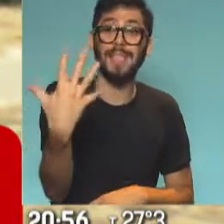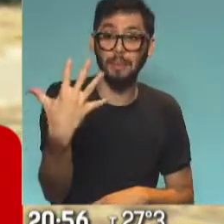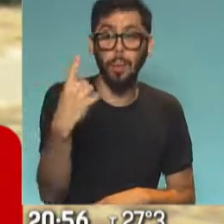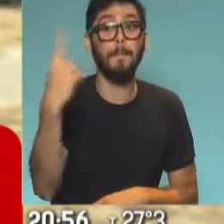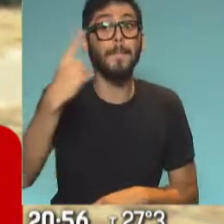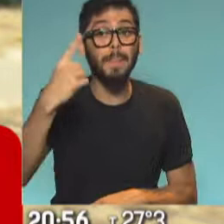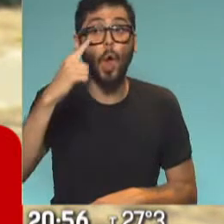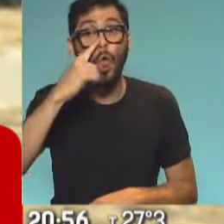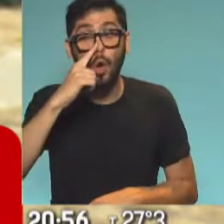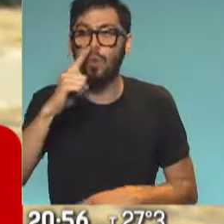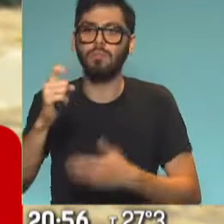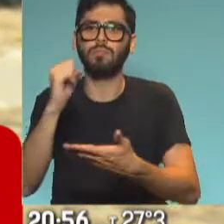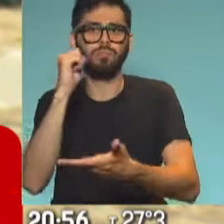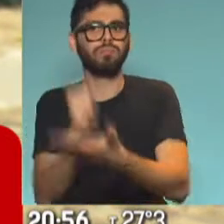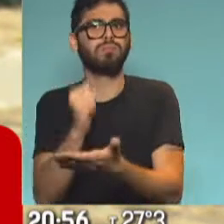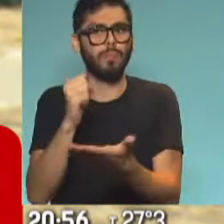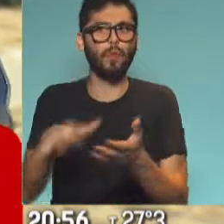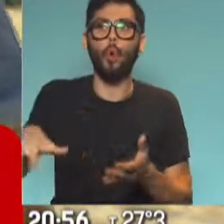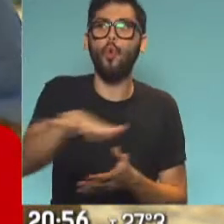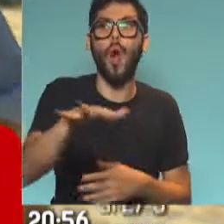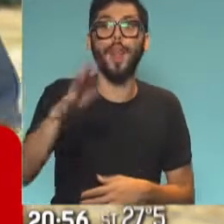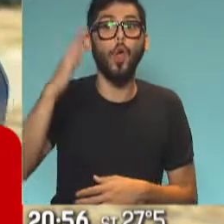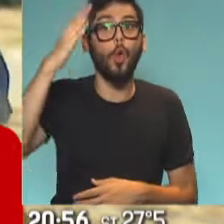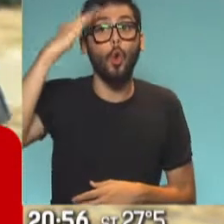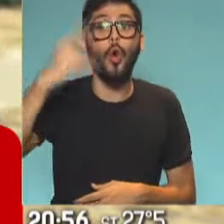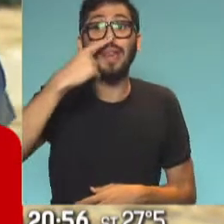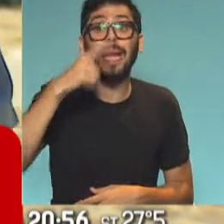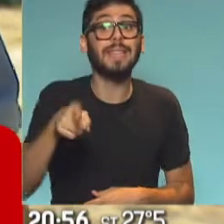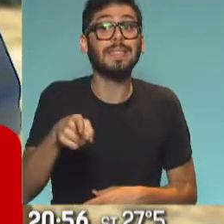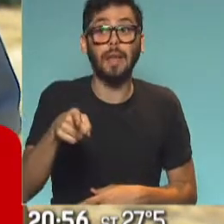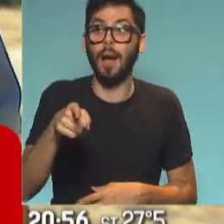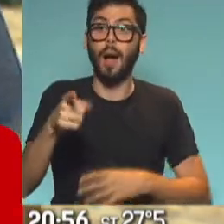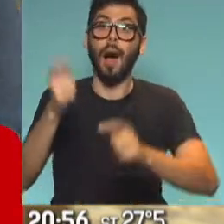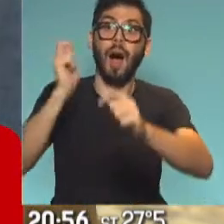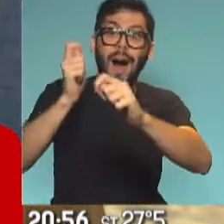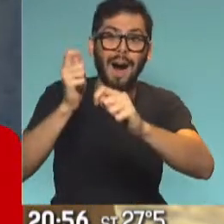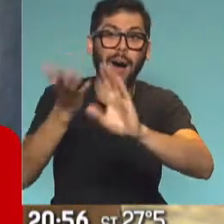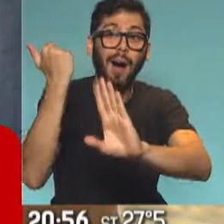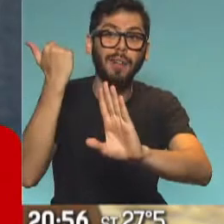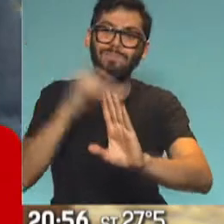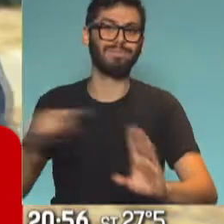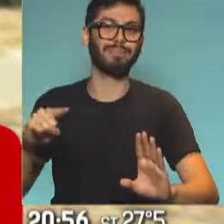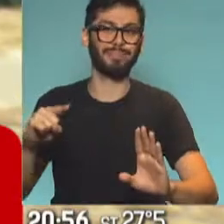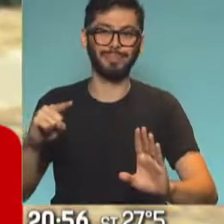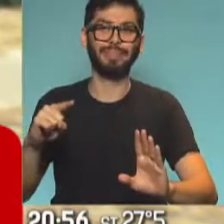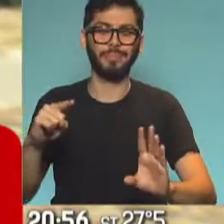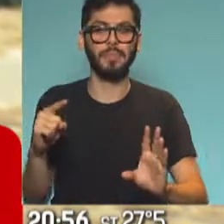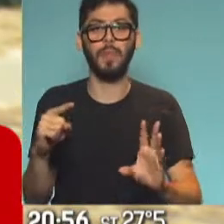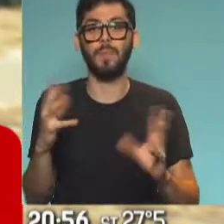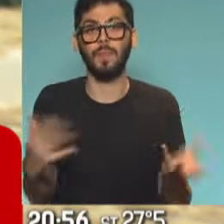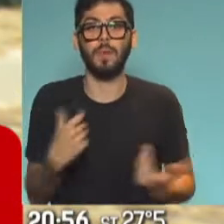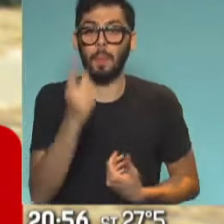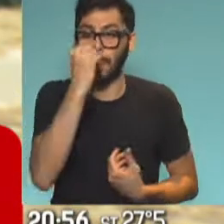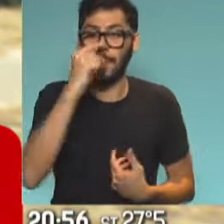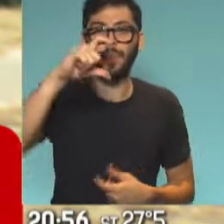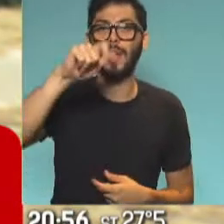declara sitio de interés cultural y entonces ahí deja de estar en riesgo el transbordador. Así que bueno, mi viejo